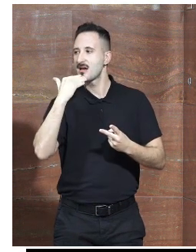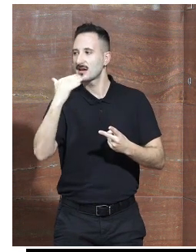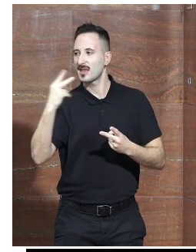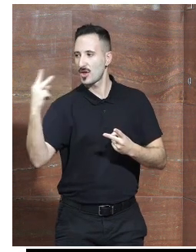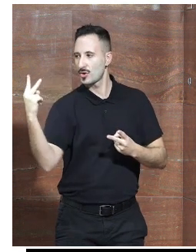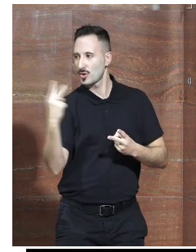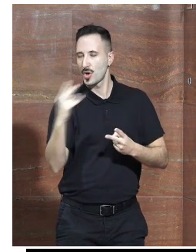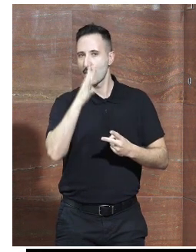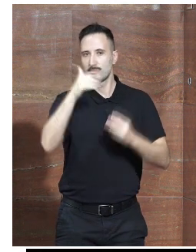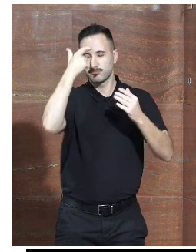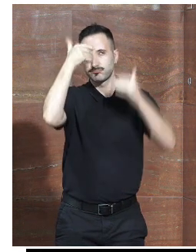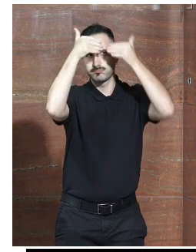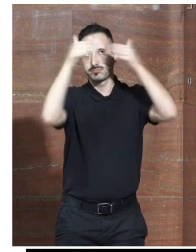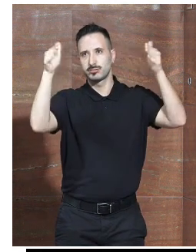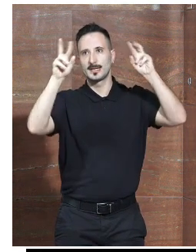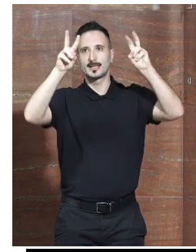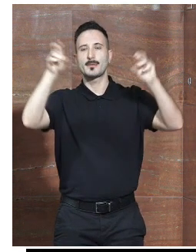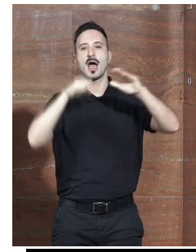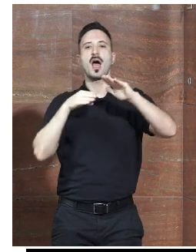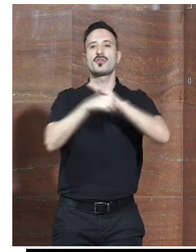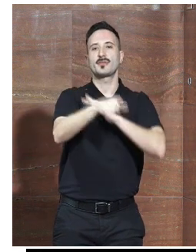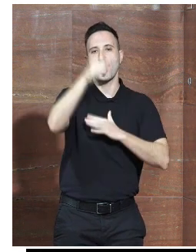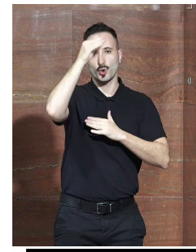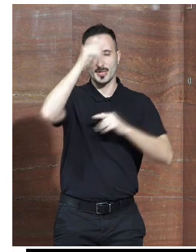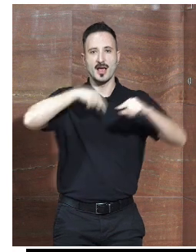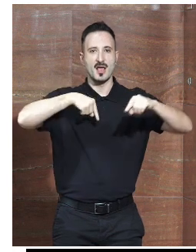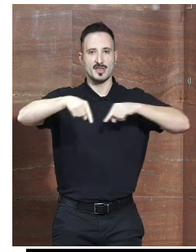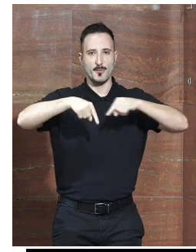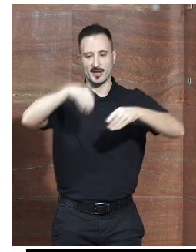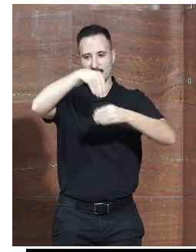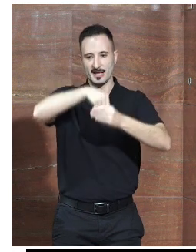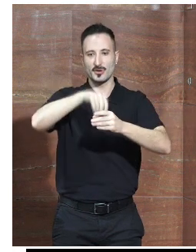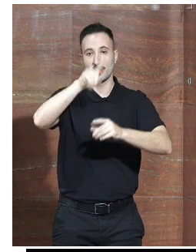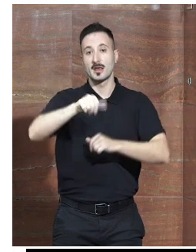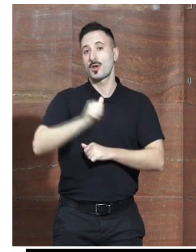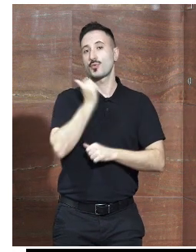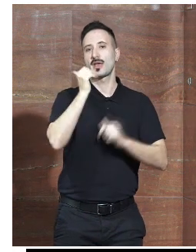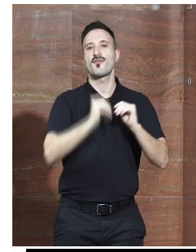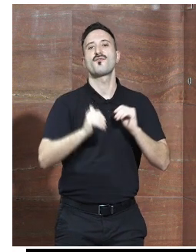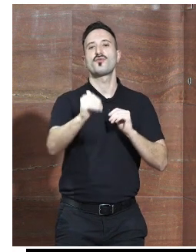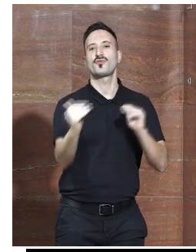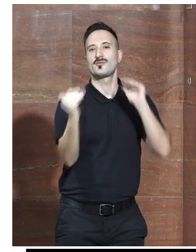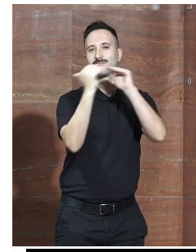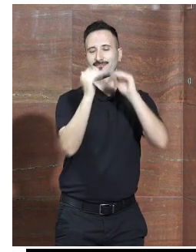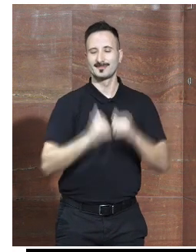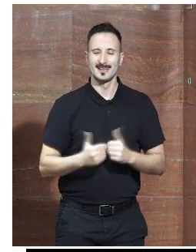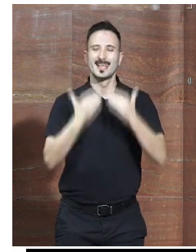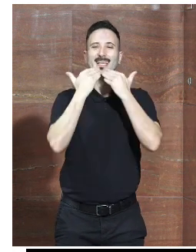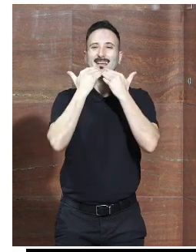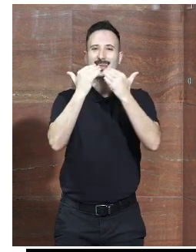el apetito por conocer más de la accesibilidad cognitiva en el transporte y esperemos tener oportunidades en el futuro. Muchas gracias, de verdad.